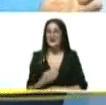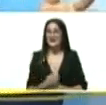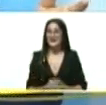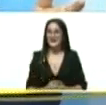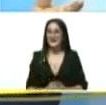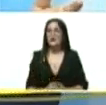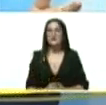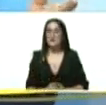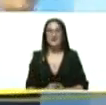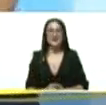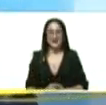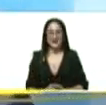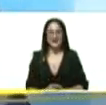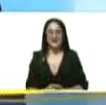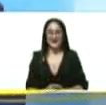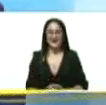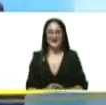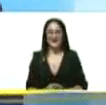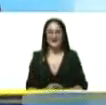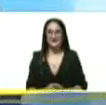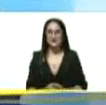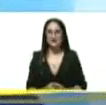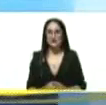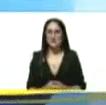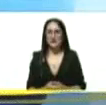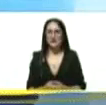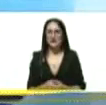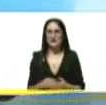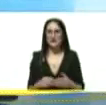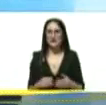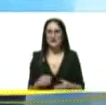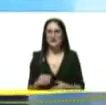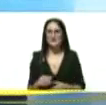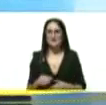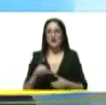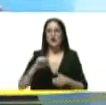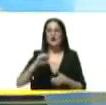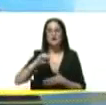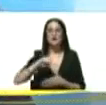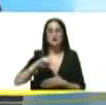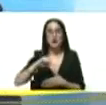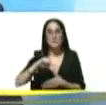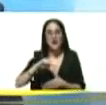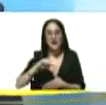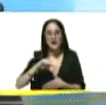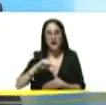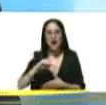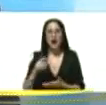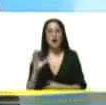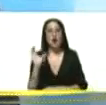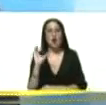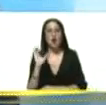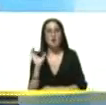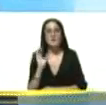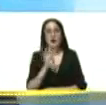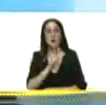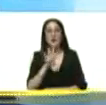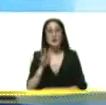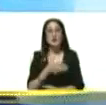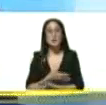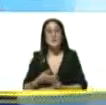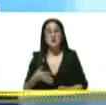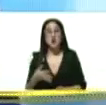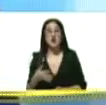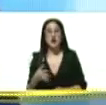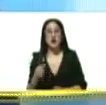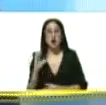bueno. En Sudamérica. En Colombia, como estoy diciendo, en Colombia. 44 millones de